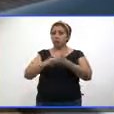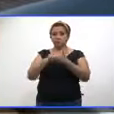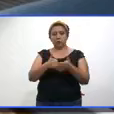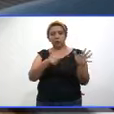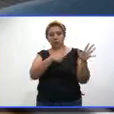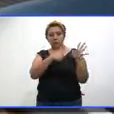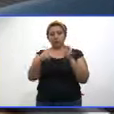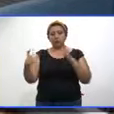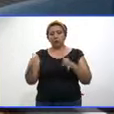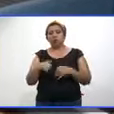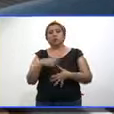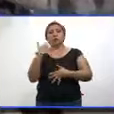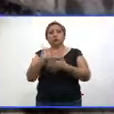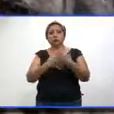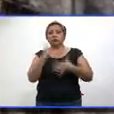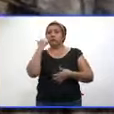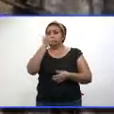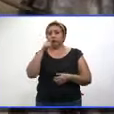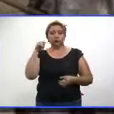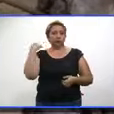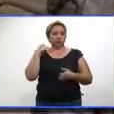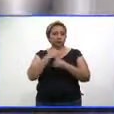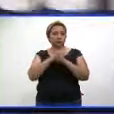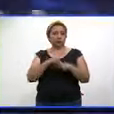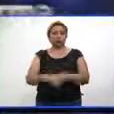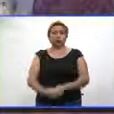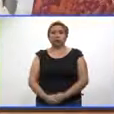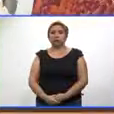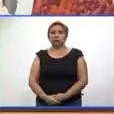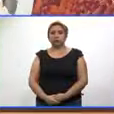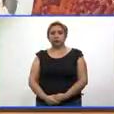de 615 alumnos. Tele Yucatán te informa.